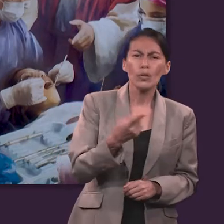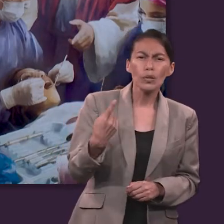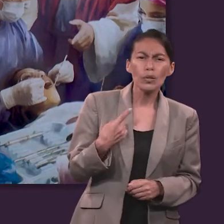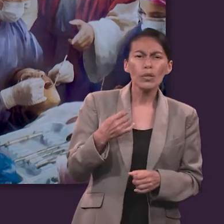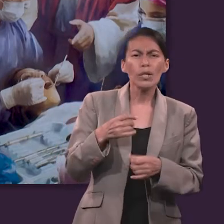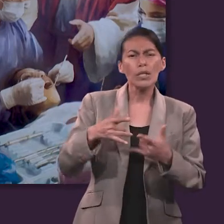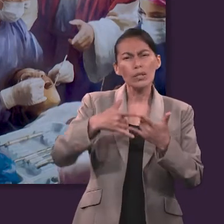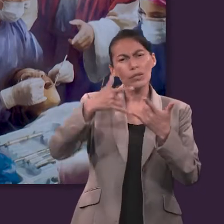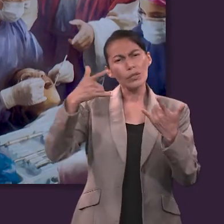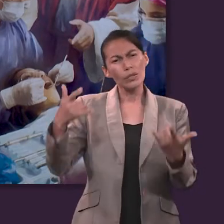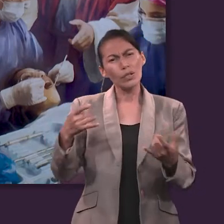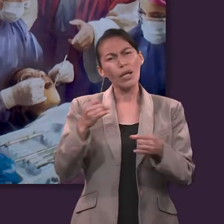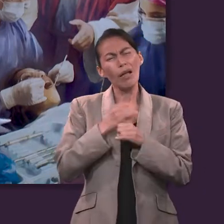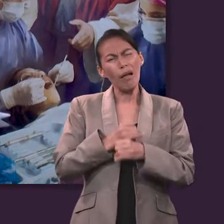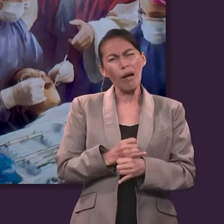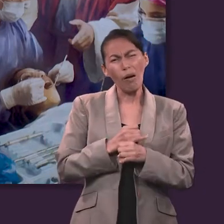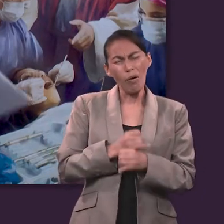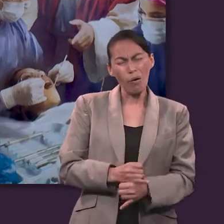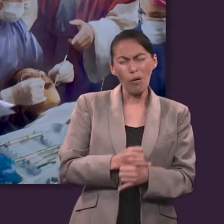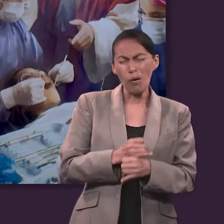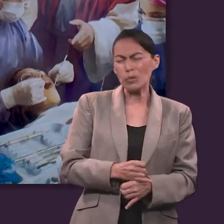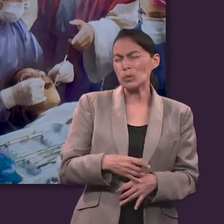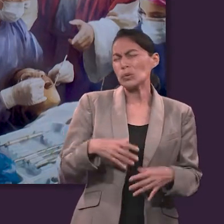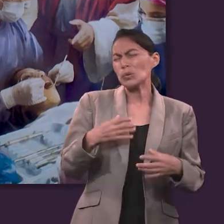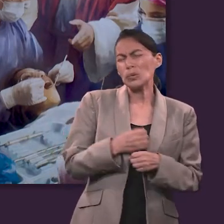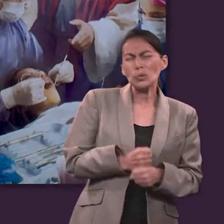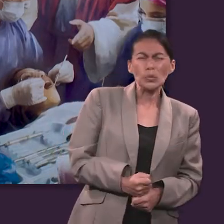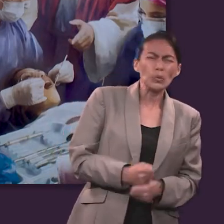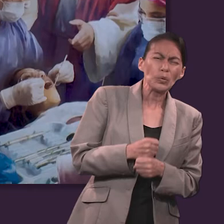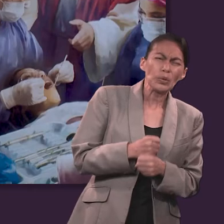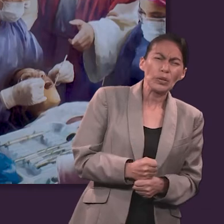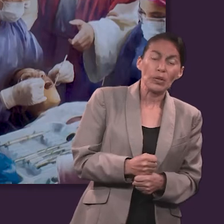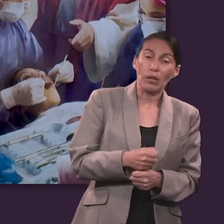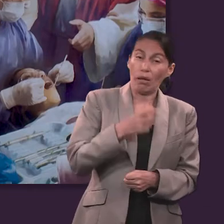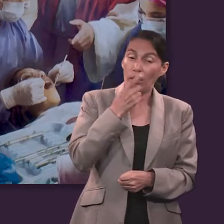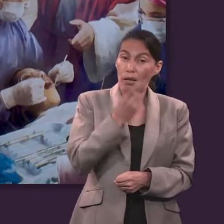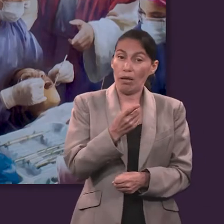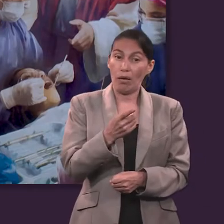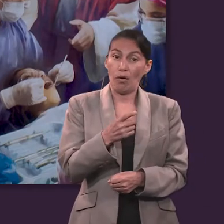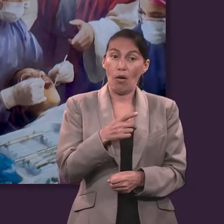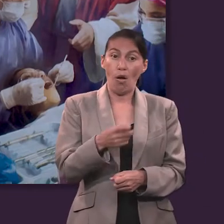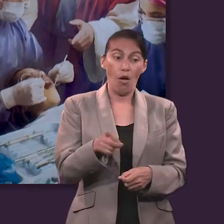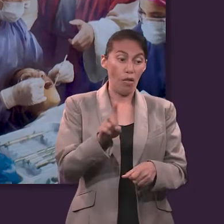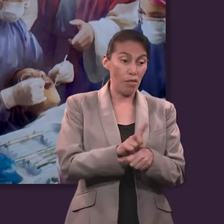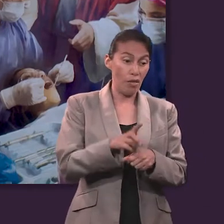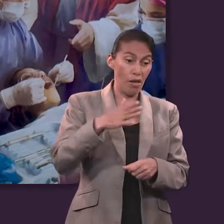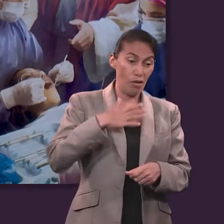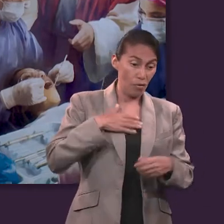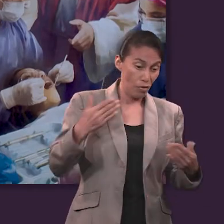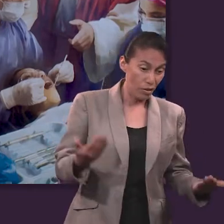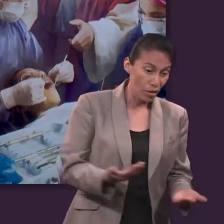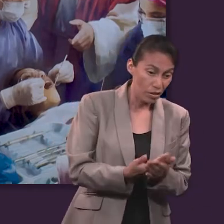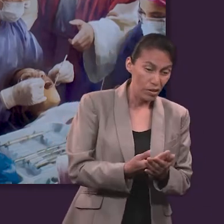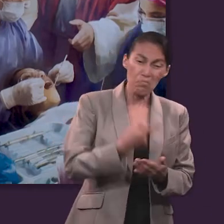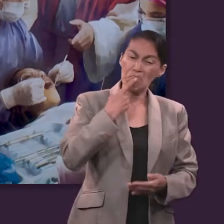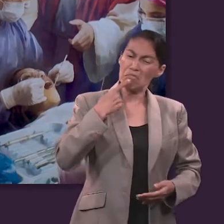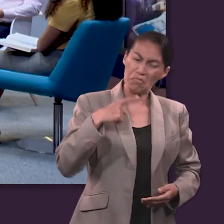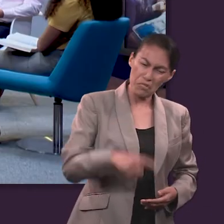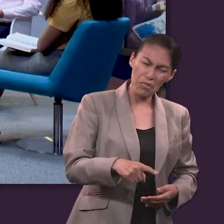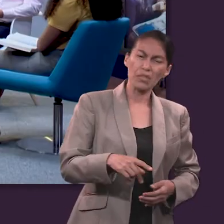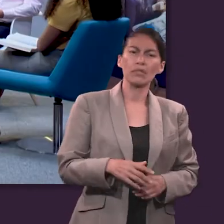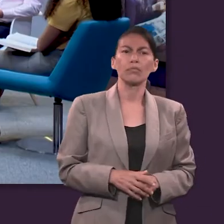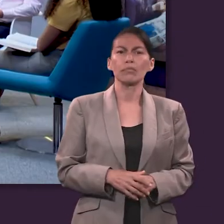él estaba sufriendo y hasta maldeció el día que nació? ¿Cumplió o no cumplió ese